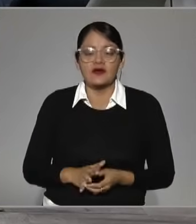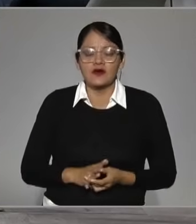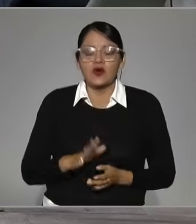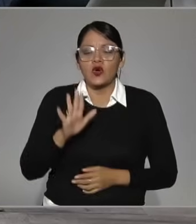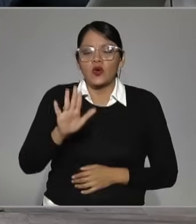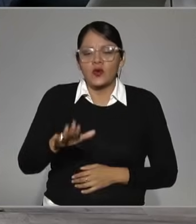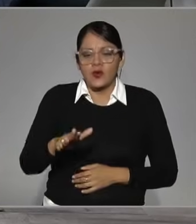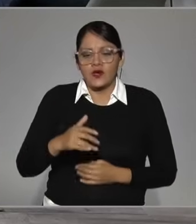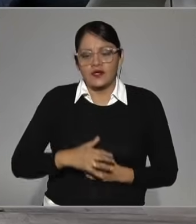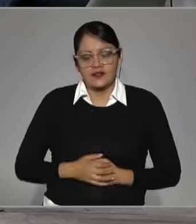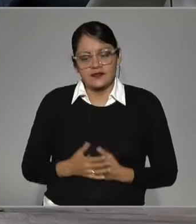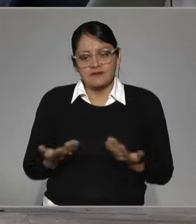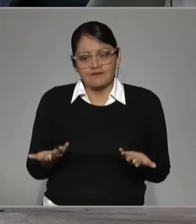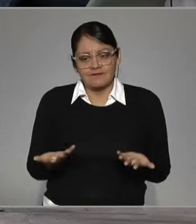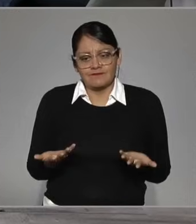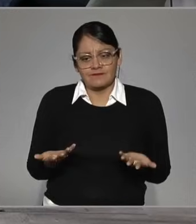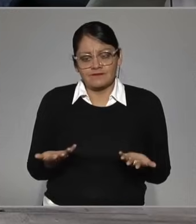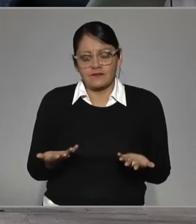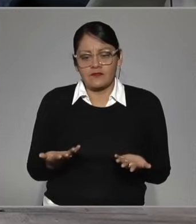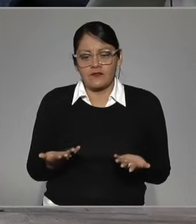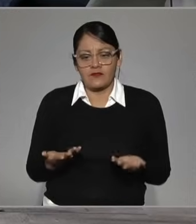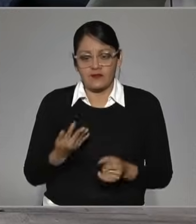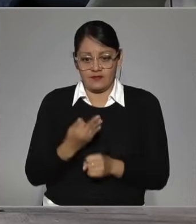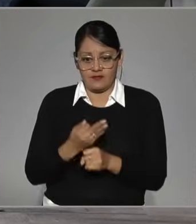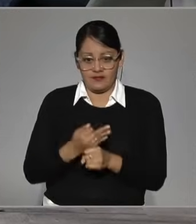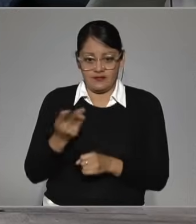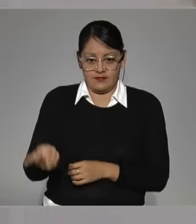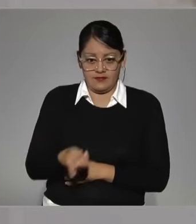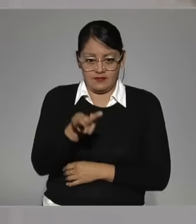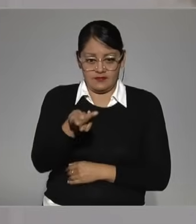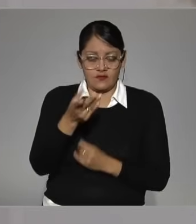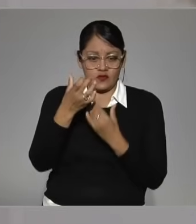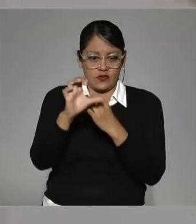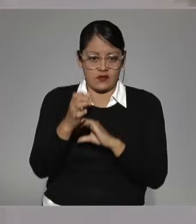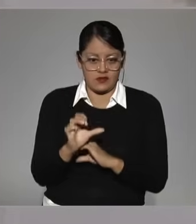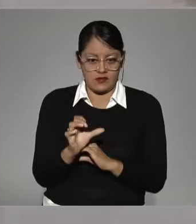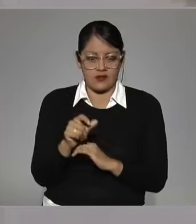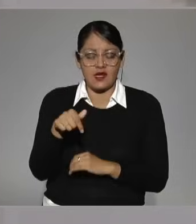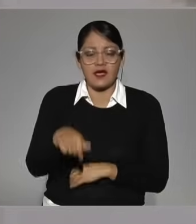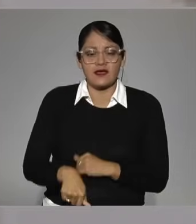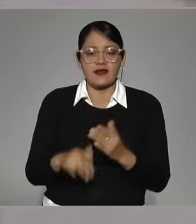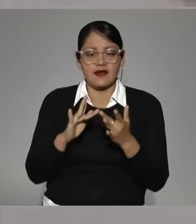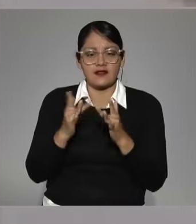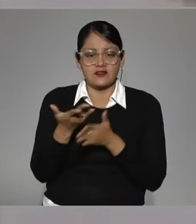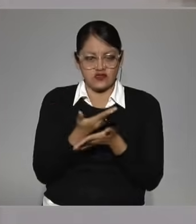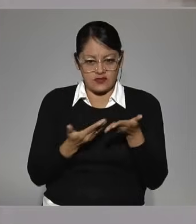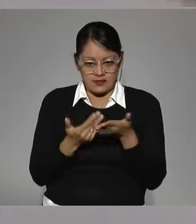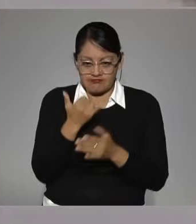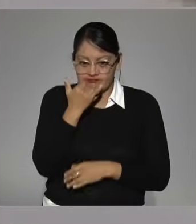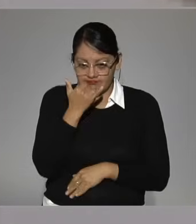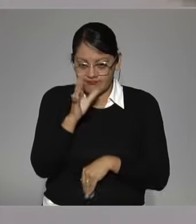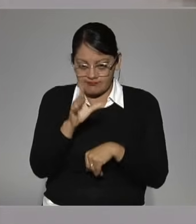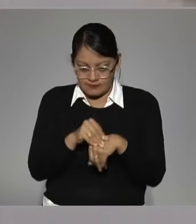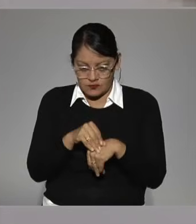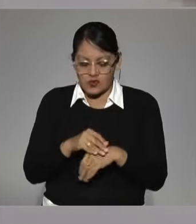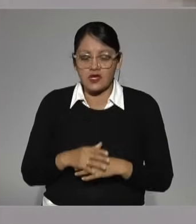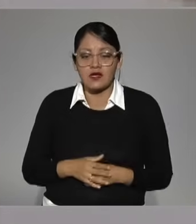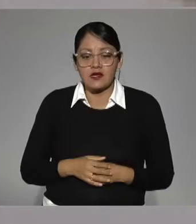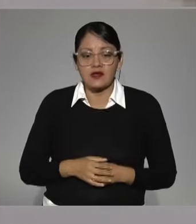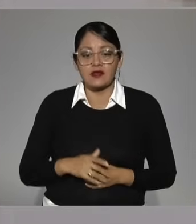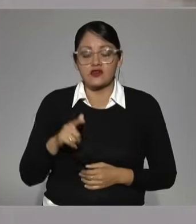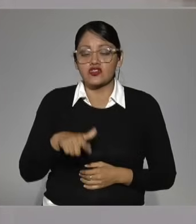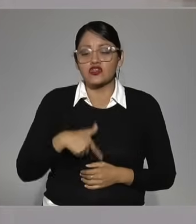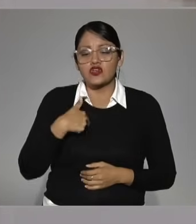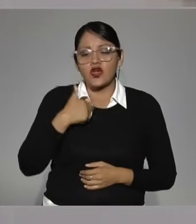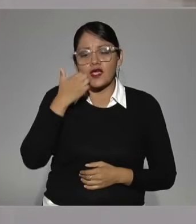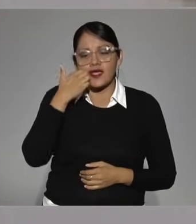yo tengo nos llegó una pregunta, un comentario aquí en redes sociales, si me permites leerlo, Azu. Dice,